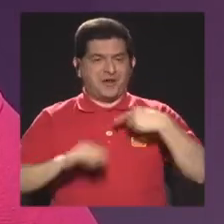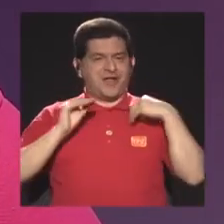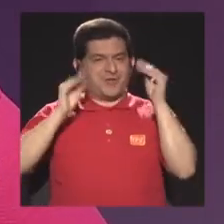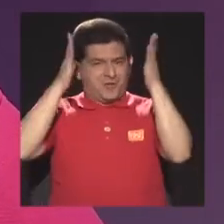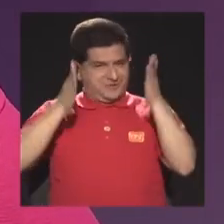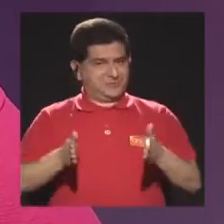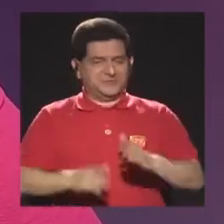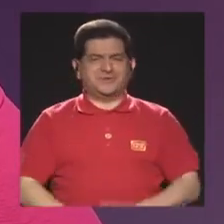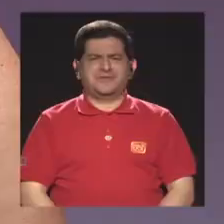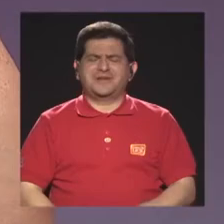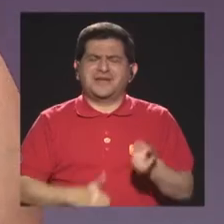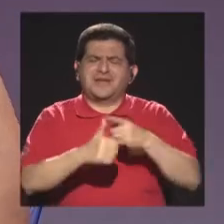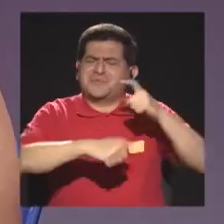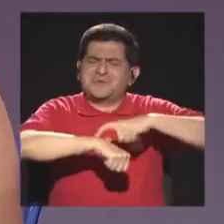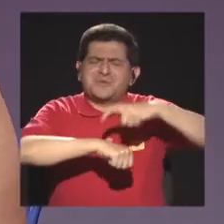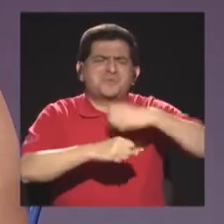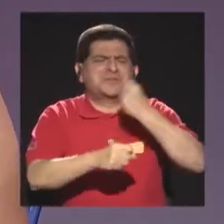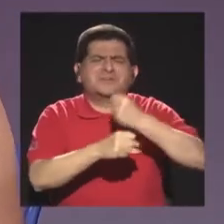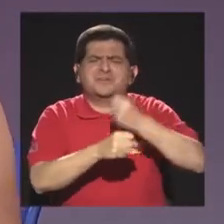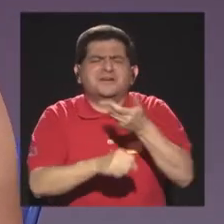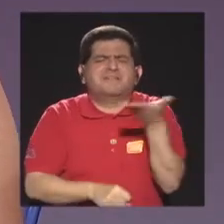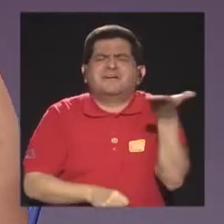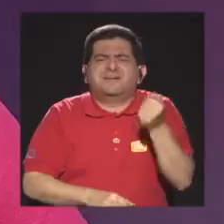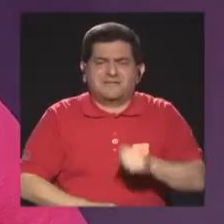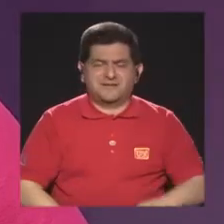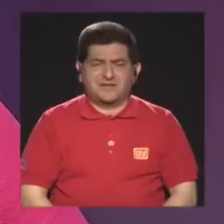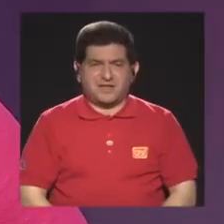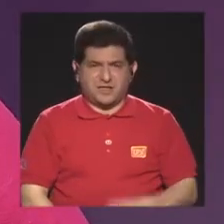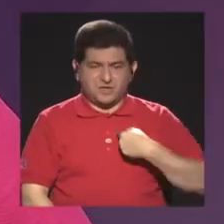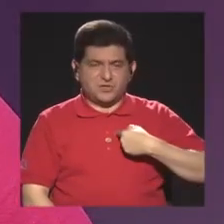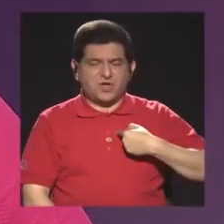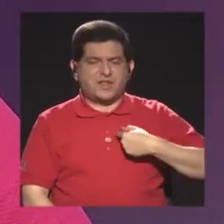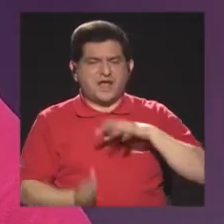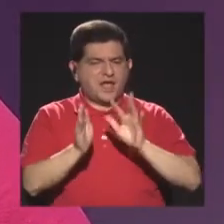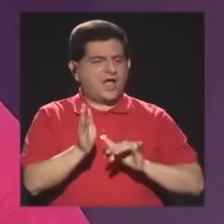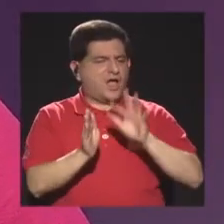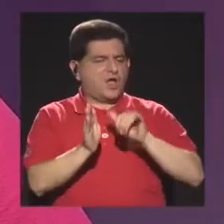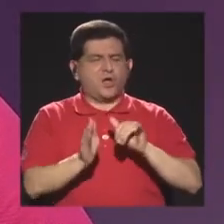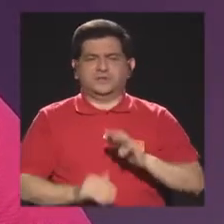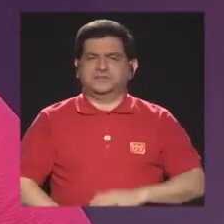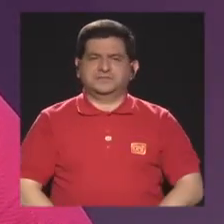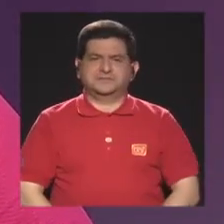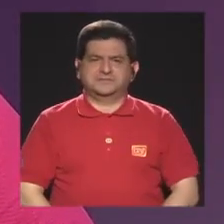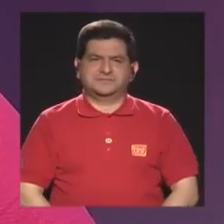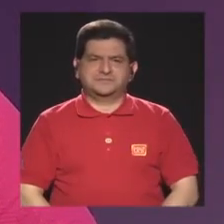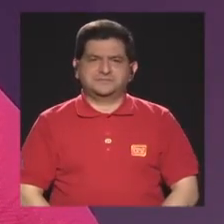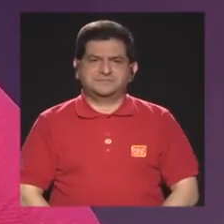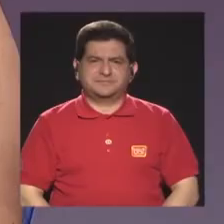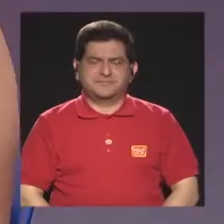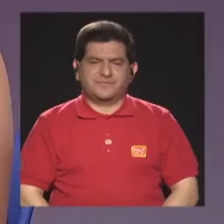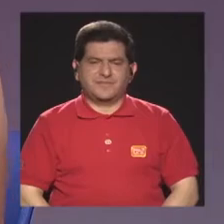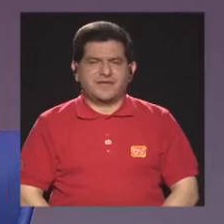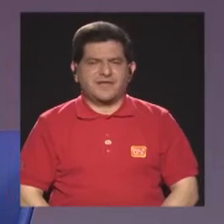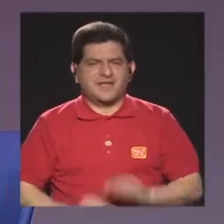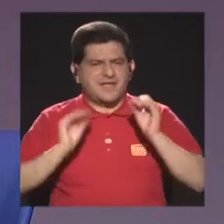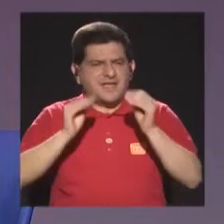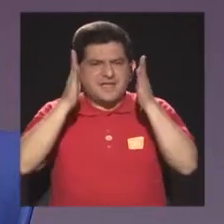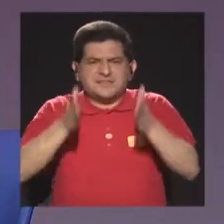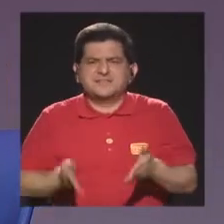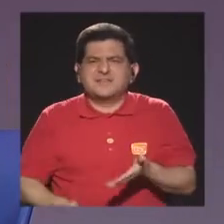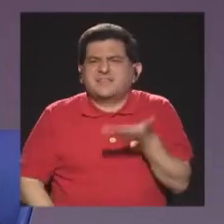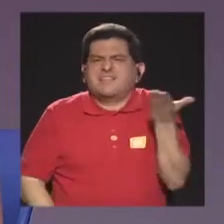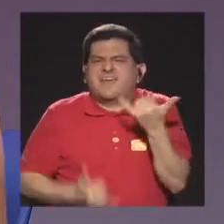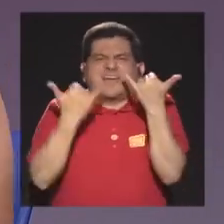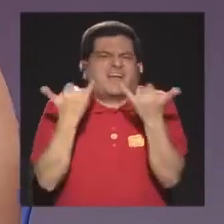instructora. ¿Inicialmente en qué trabajaba? Como contadora. Contadora. Ajá. ¿Y ser instructora de qué? ¿Ahora